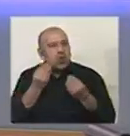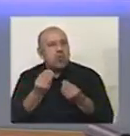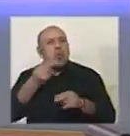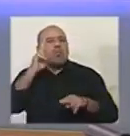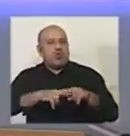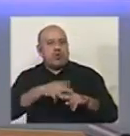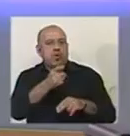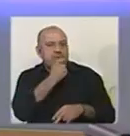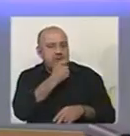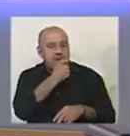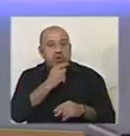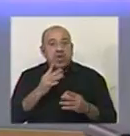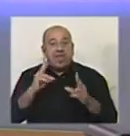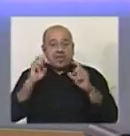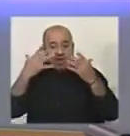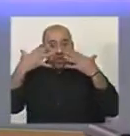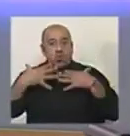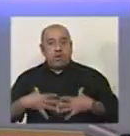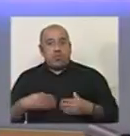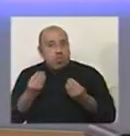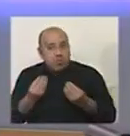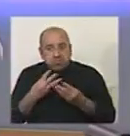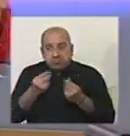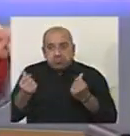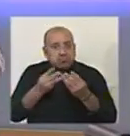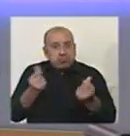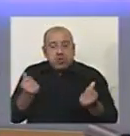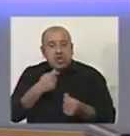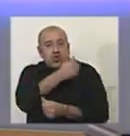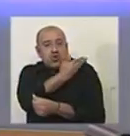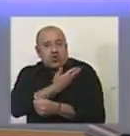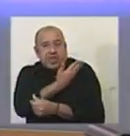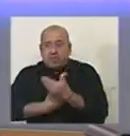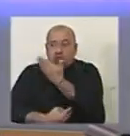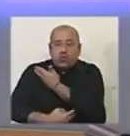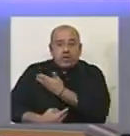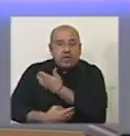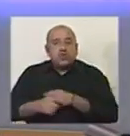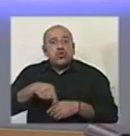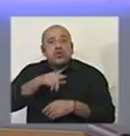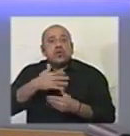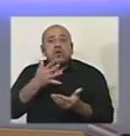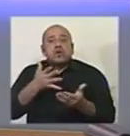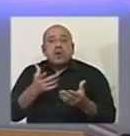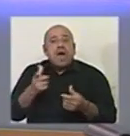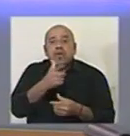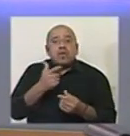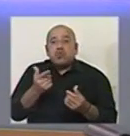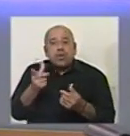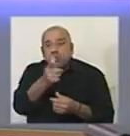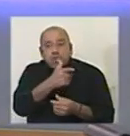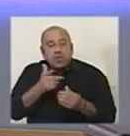que se han deshecho del cuerpo, no sabemos bien dónde están los trozos, cómo lo habrán hecho, pero a mí me parece que esos son los detalles macabros y